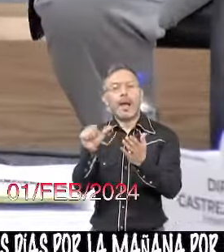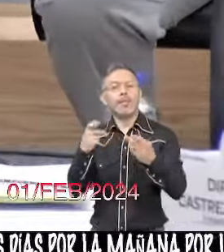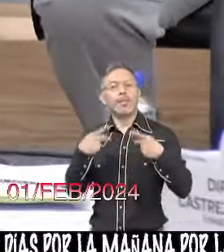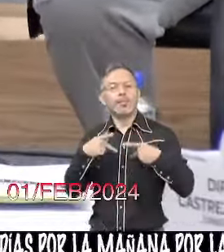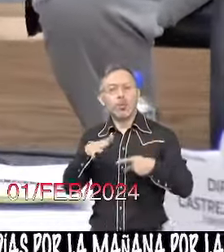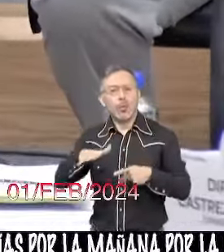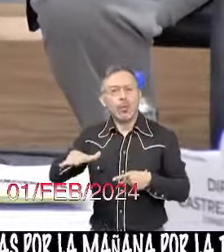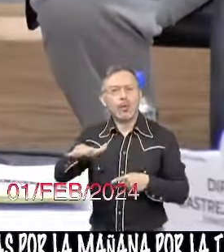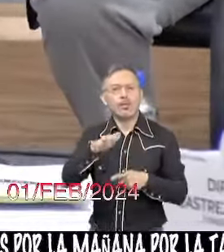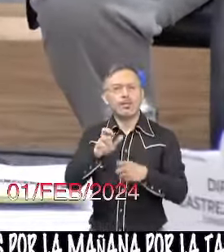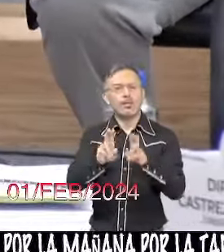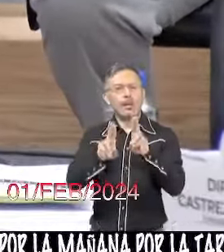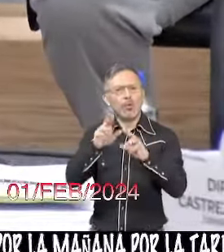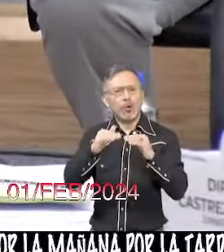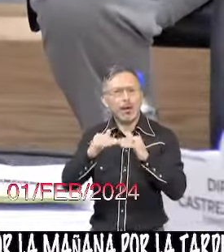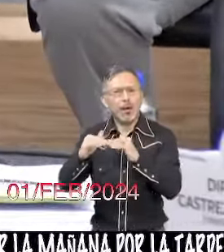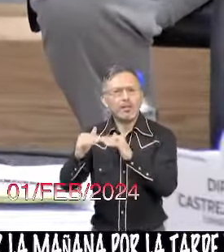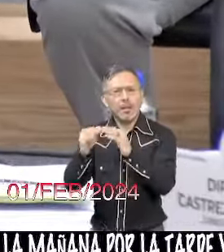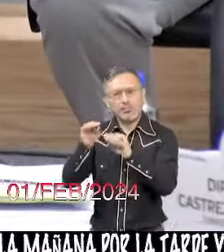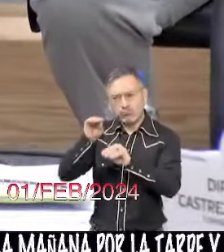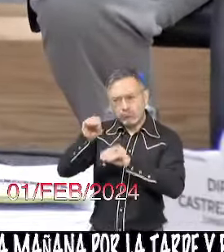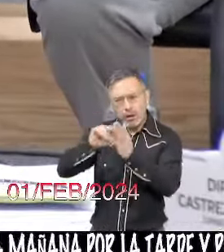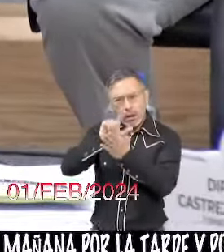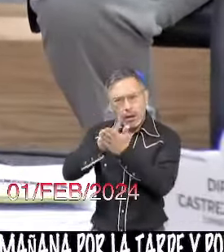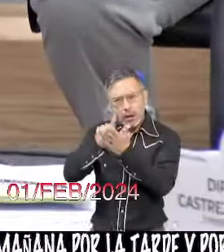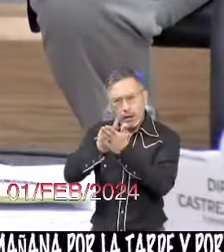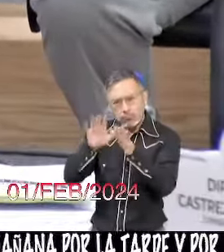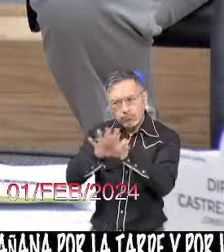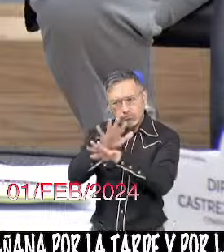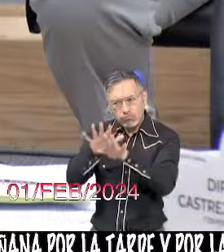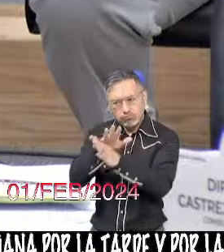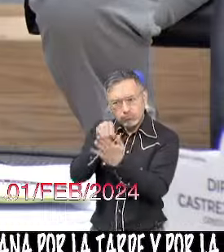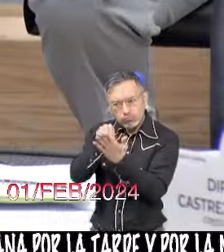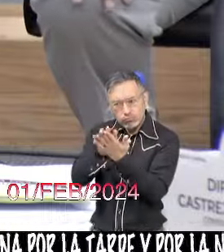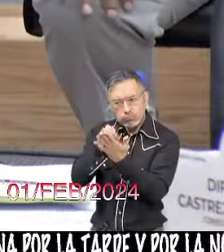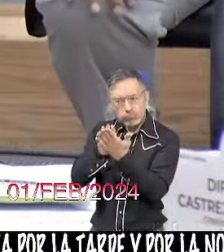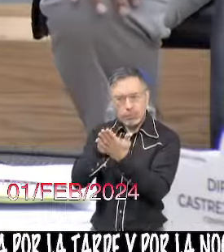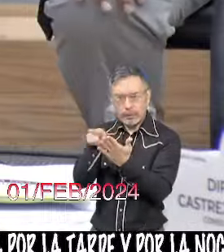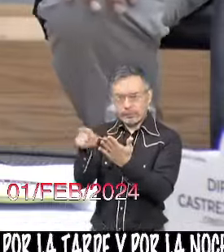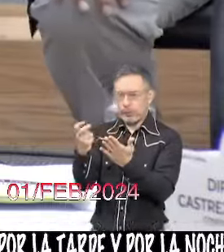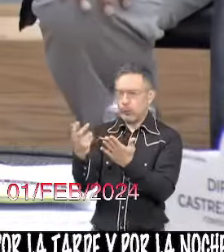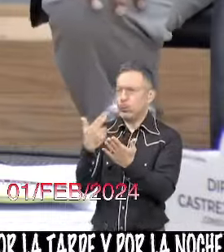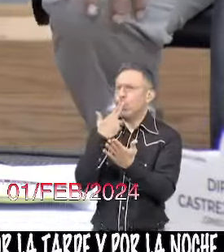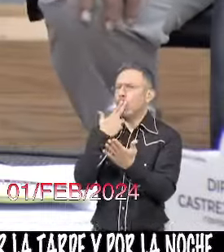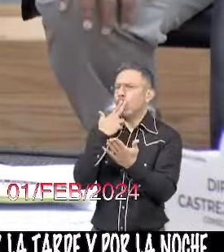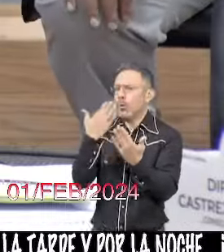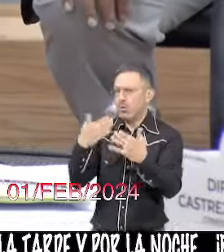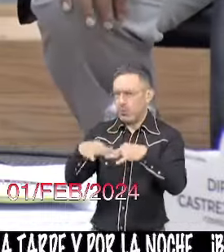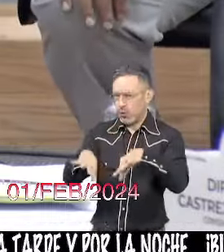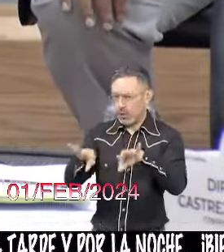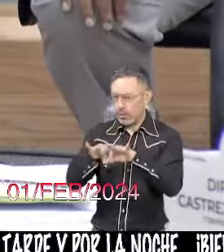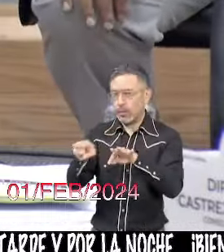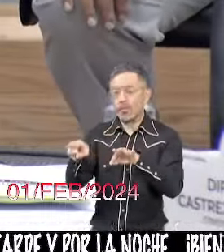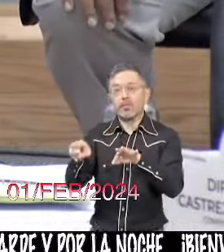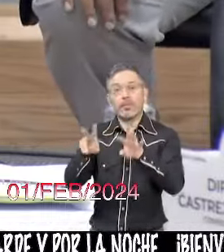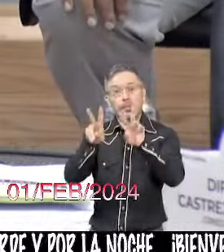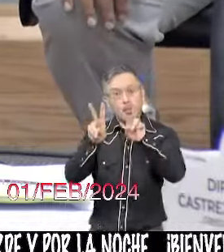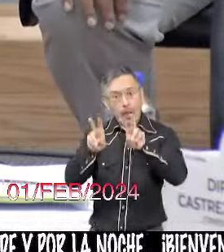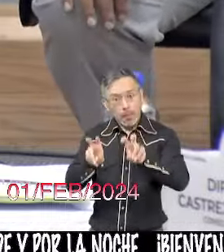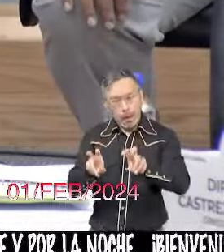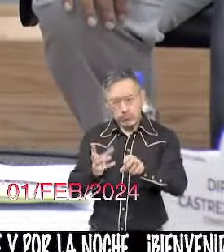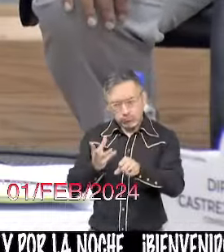se materializan y tenemos muy claro que para que haya esos cambios